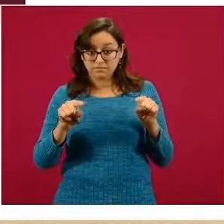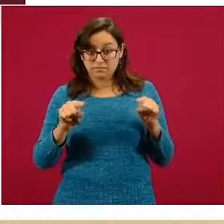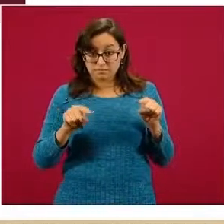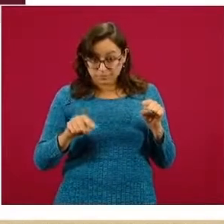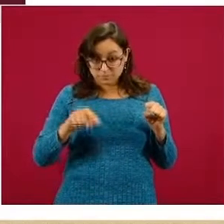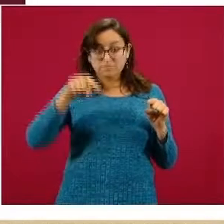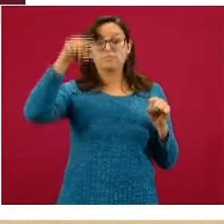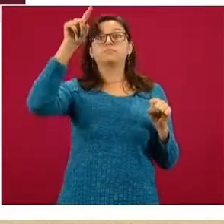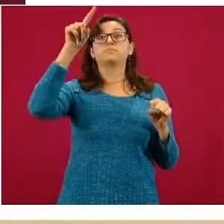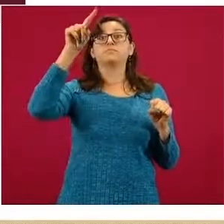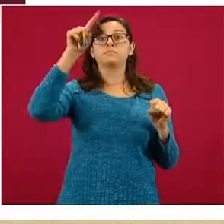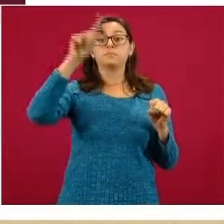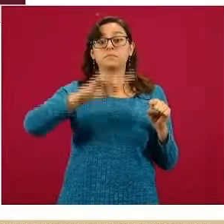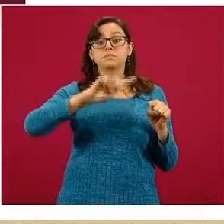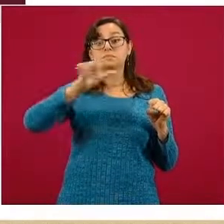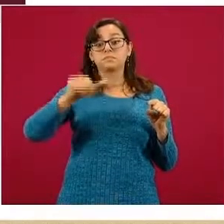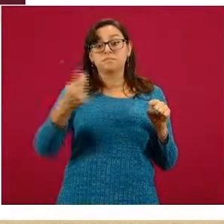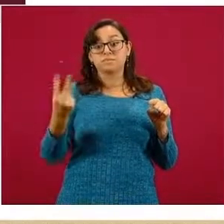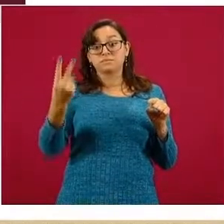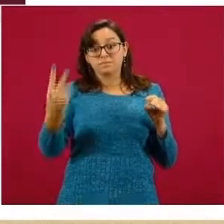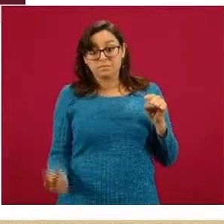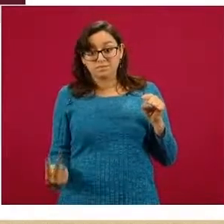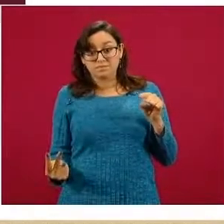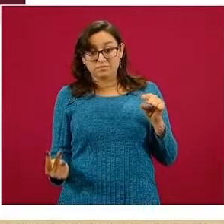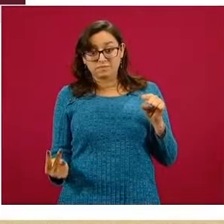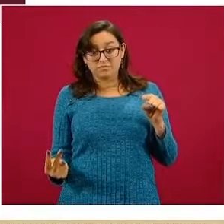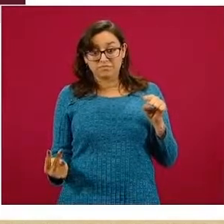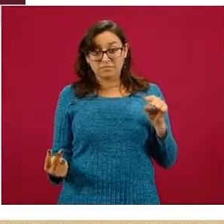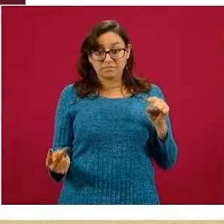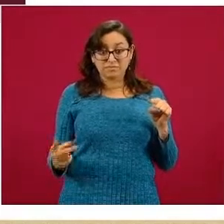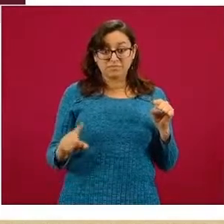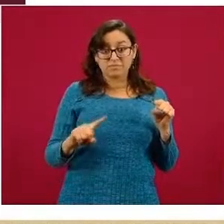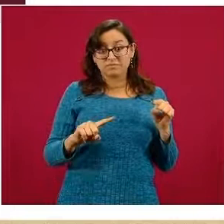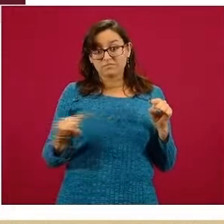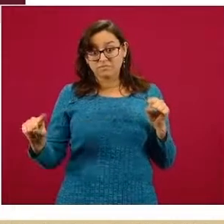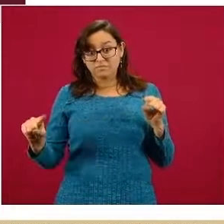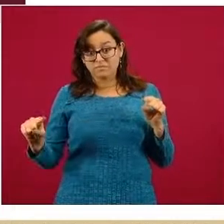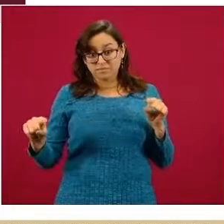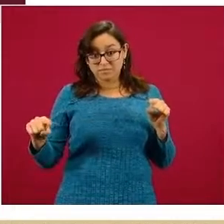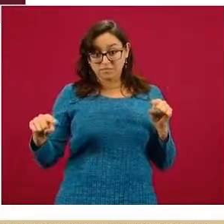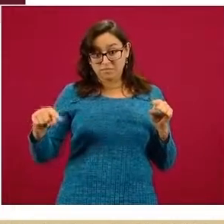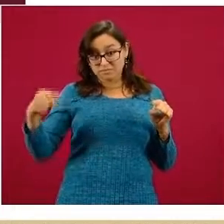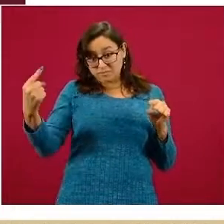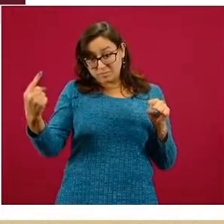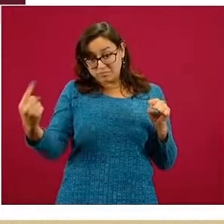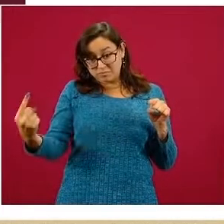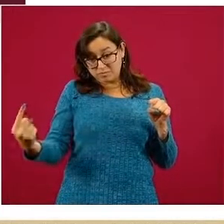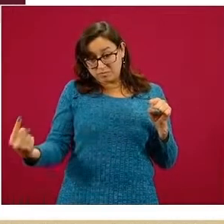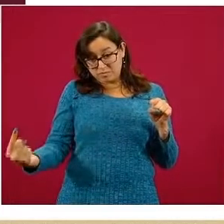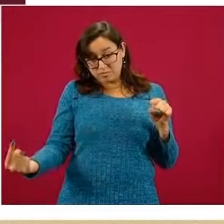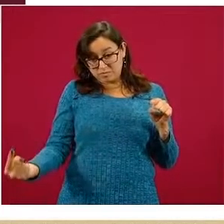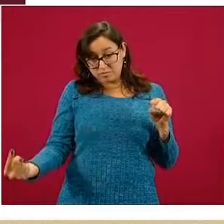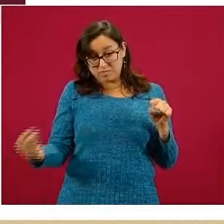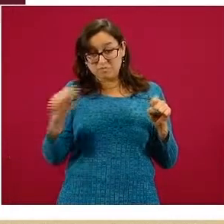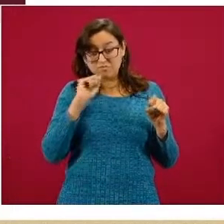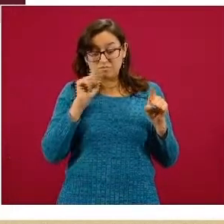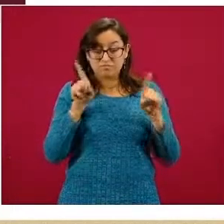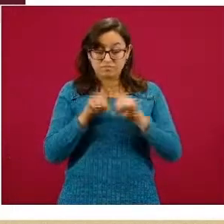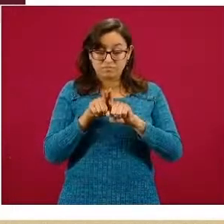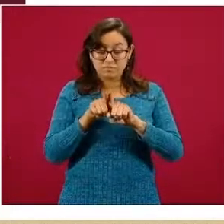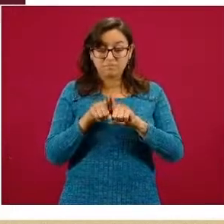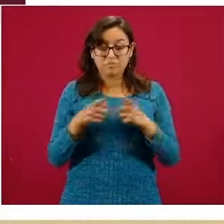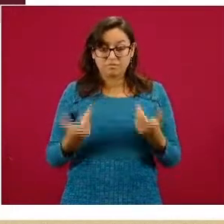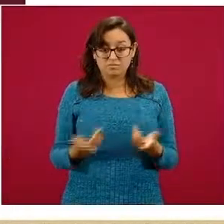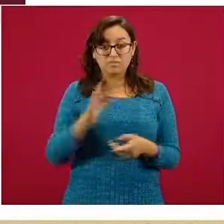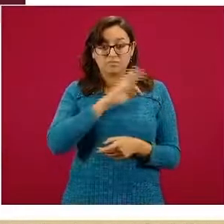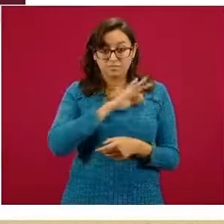abril, luego un pico hacia abajo o dos picos hacia abajo el 8 de mayo, un pico que va en negativo ahí a finales de septiembre, y